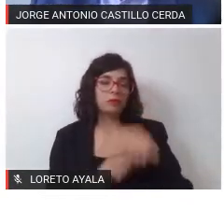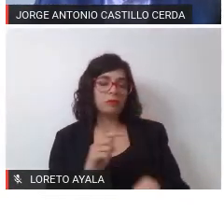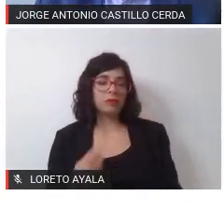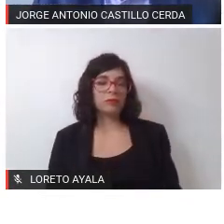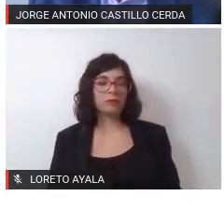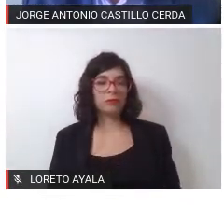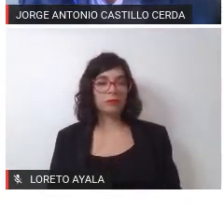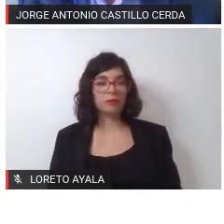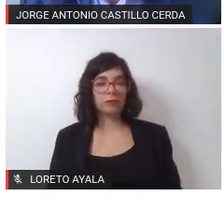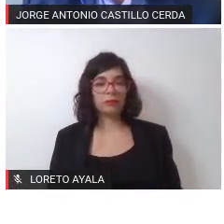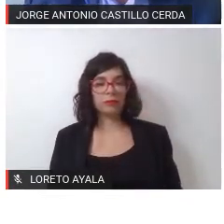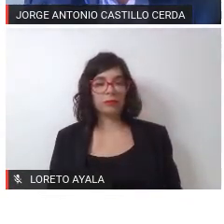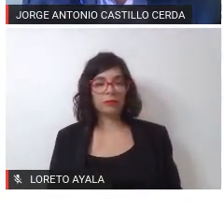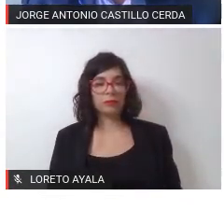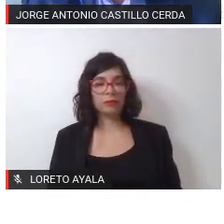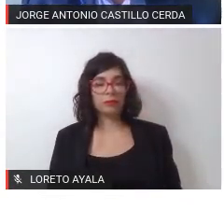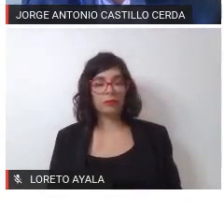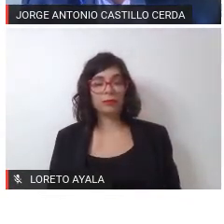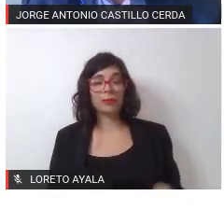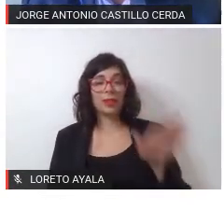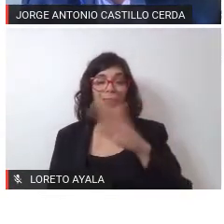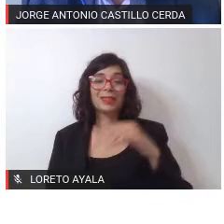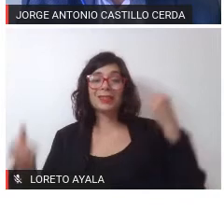Este es un gimnasio,